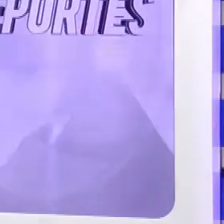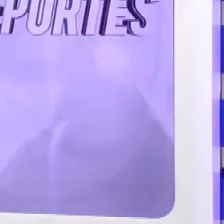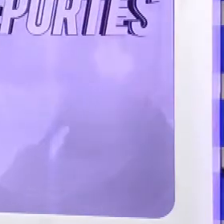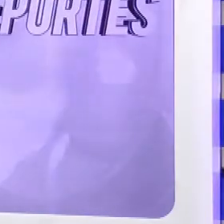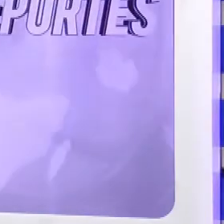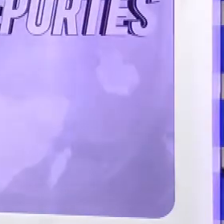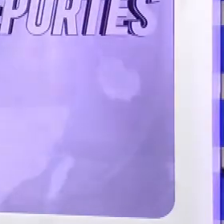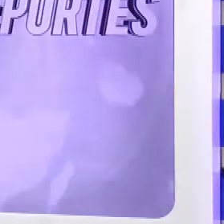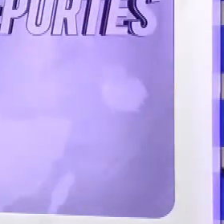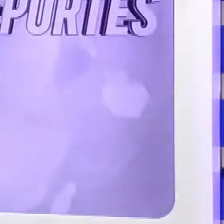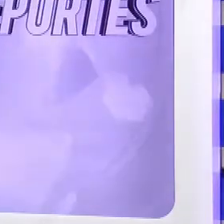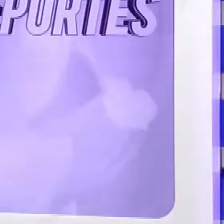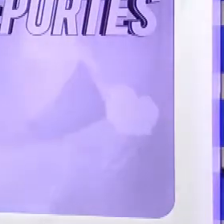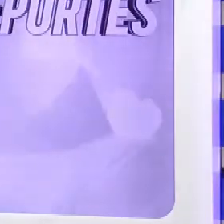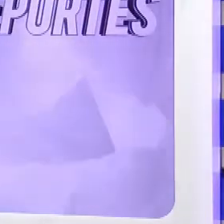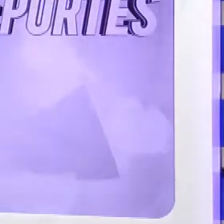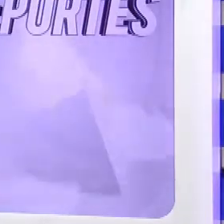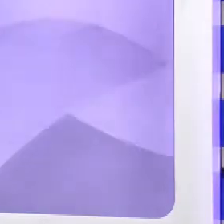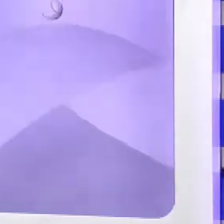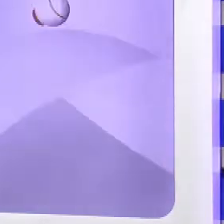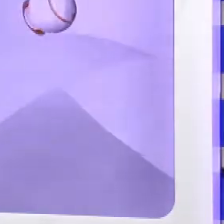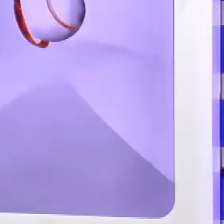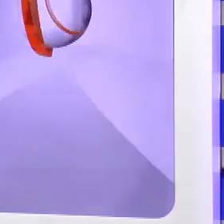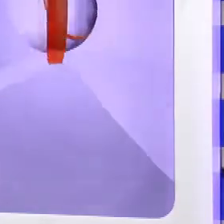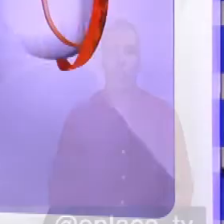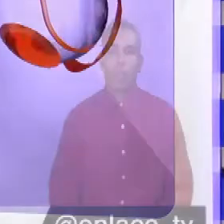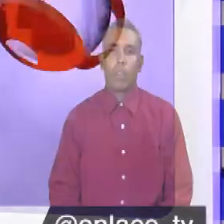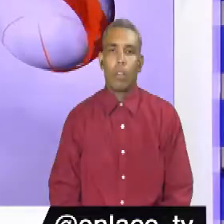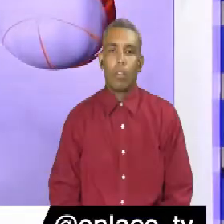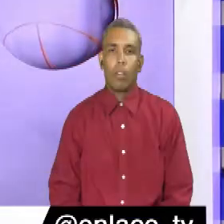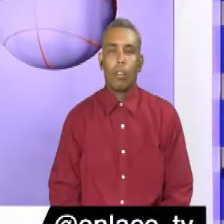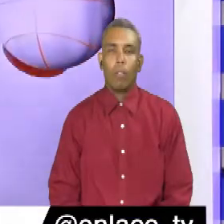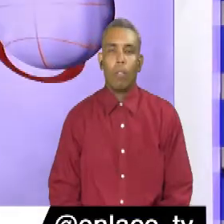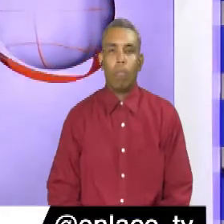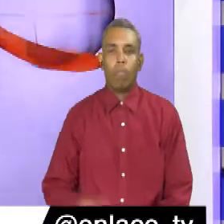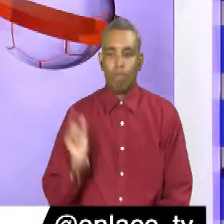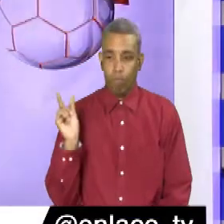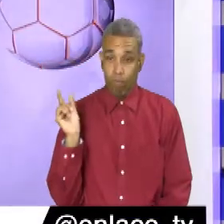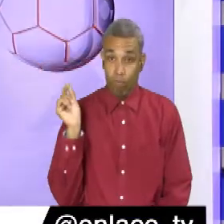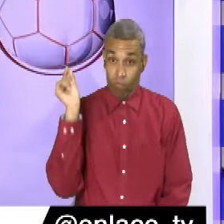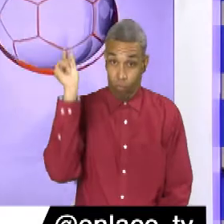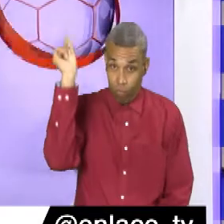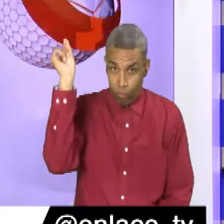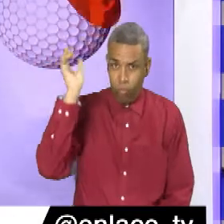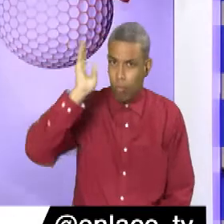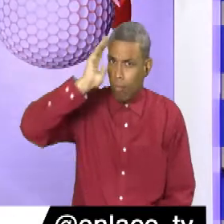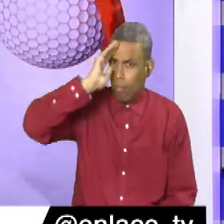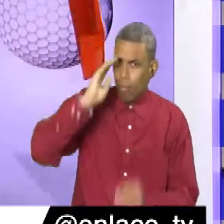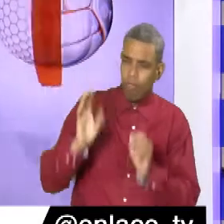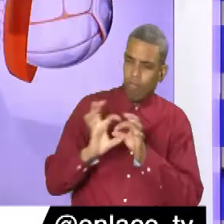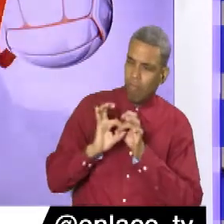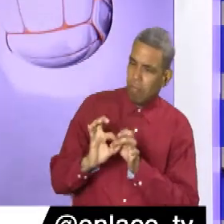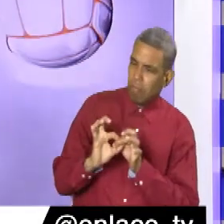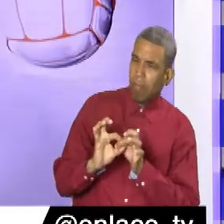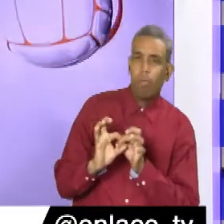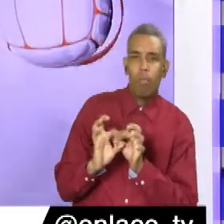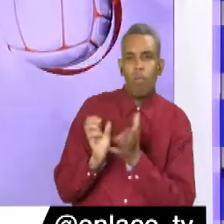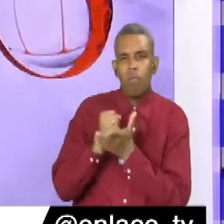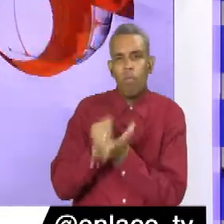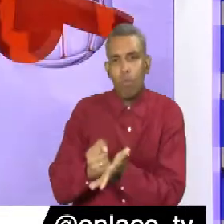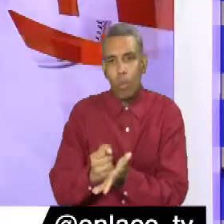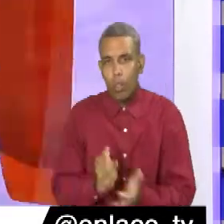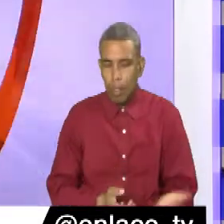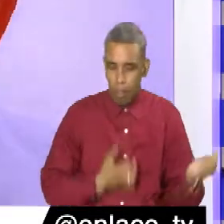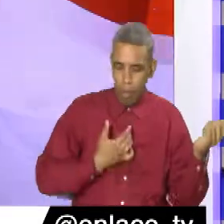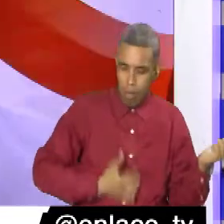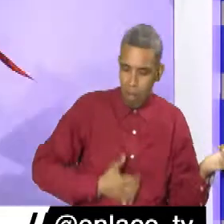Bienvenidos a la información deportiva de Enlace Noticias. El INDERBA y la Policía Nacional llevaron a cabo una jornada de entrega de instrumentos musicales a